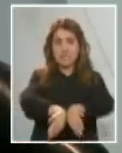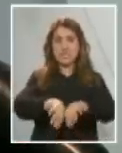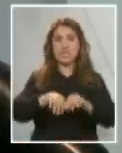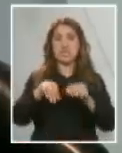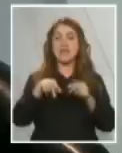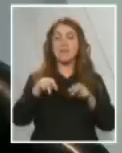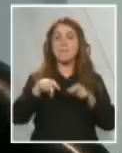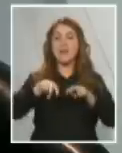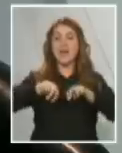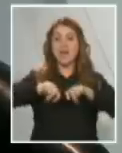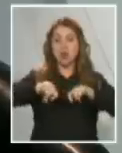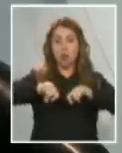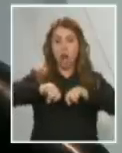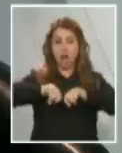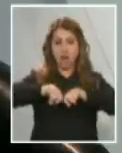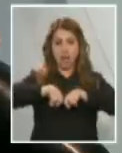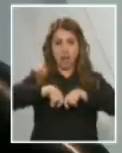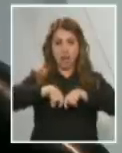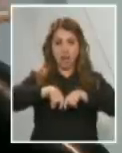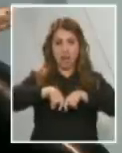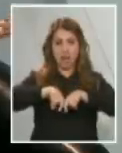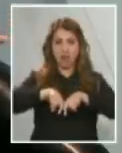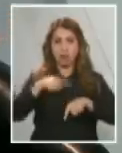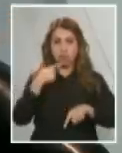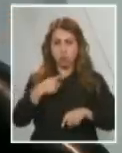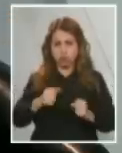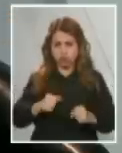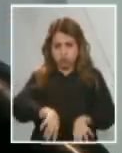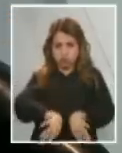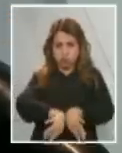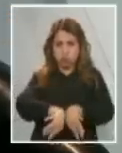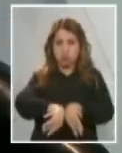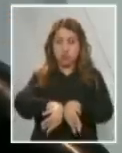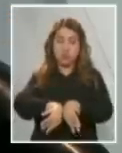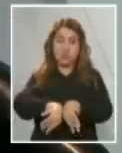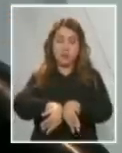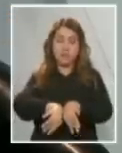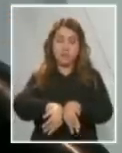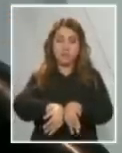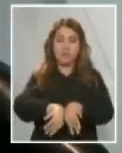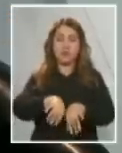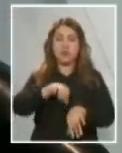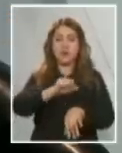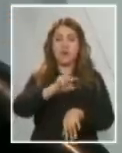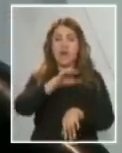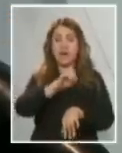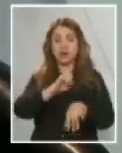las articulaciones. Están rígidas. Entonces el arco permitía que él